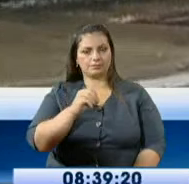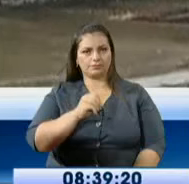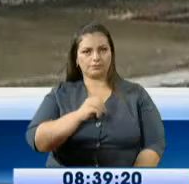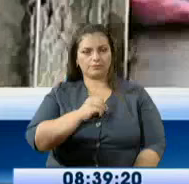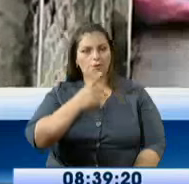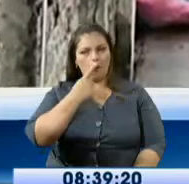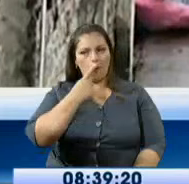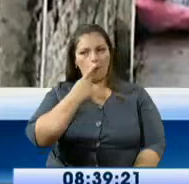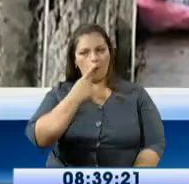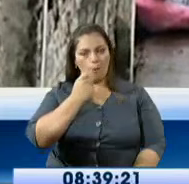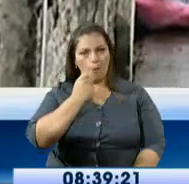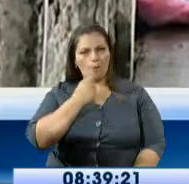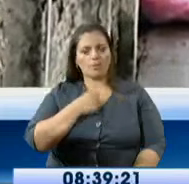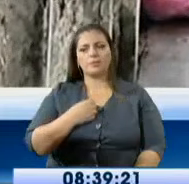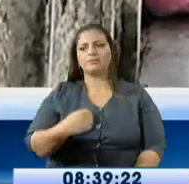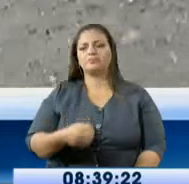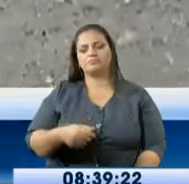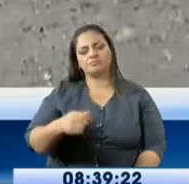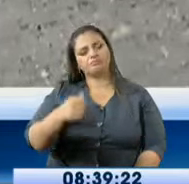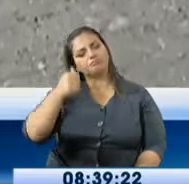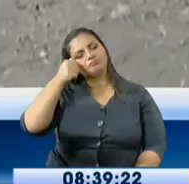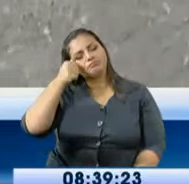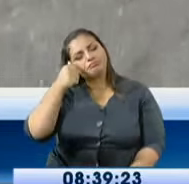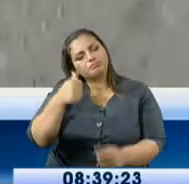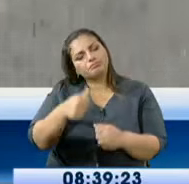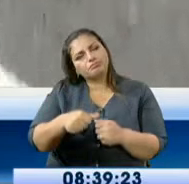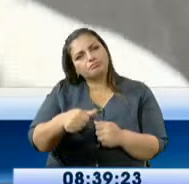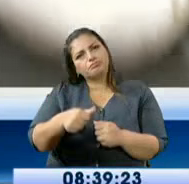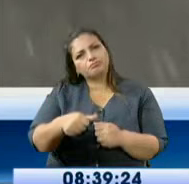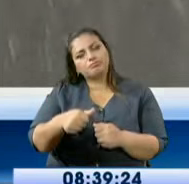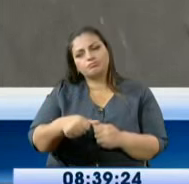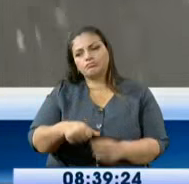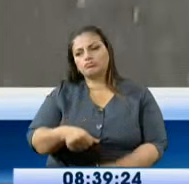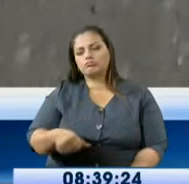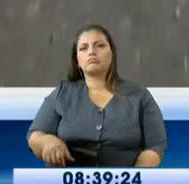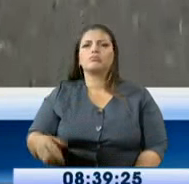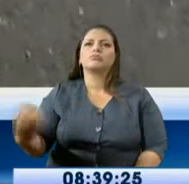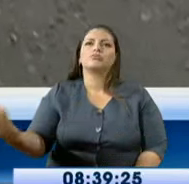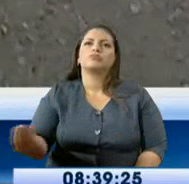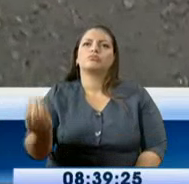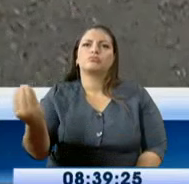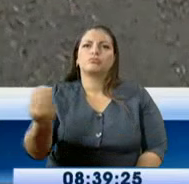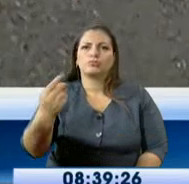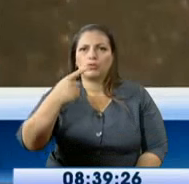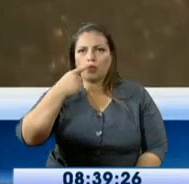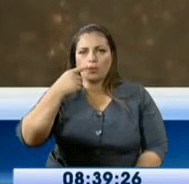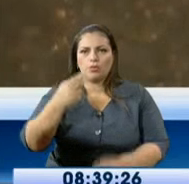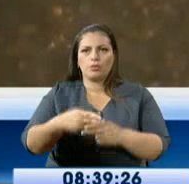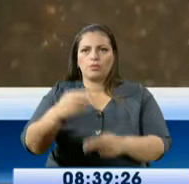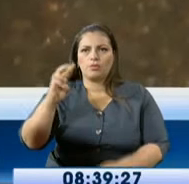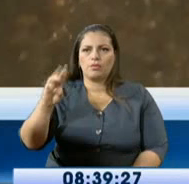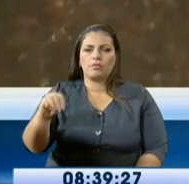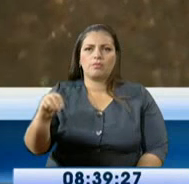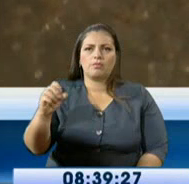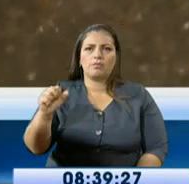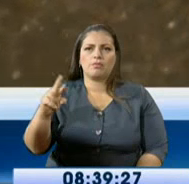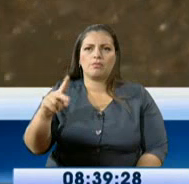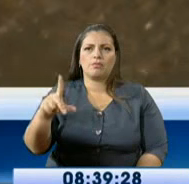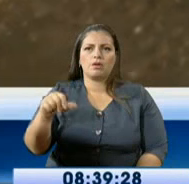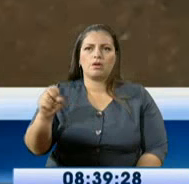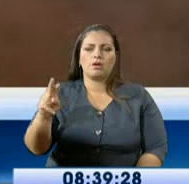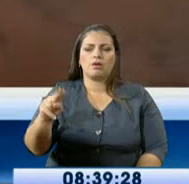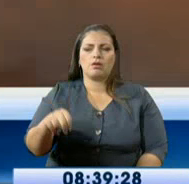al amanecer del martes. Él trabaja en una finca ubicada en el cantón Naranjito y de su muerte se enteró 2 días